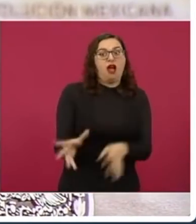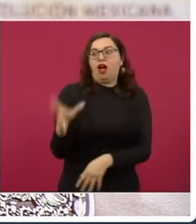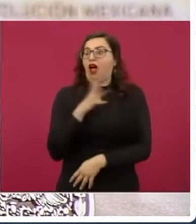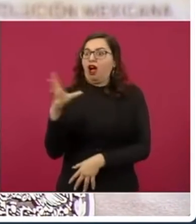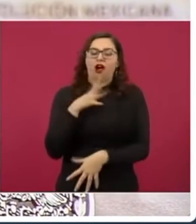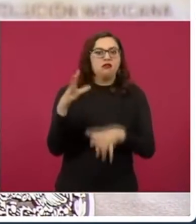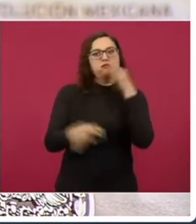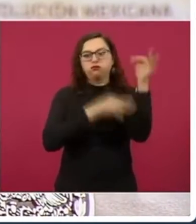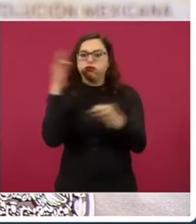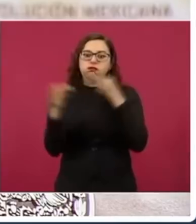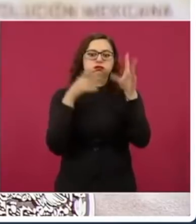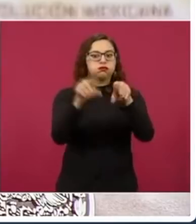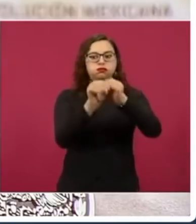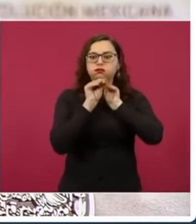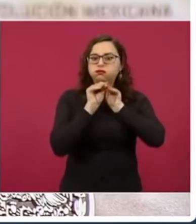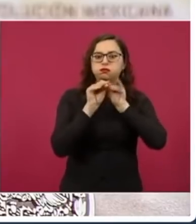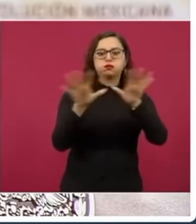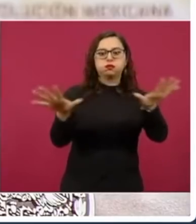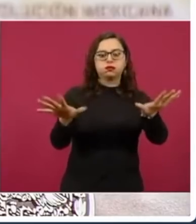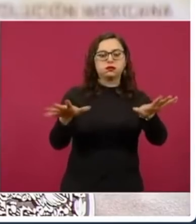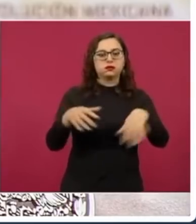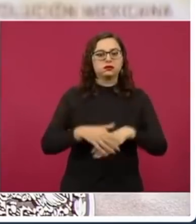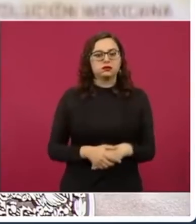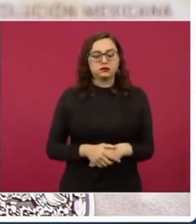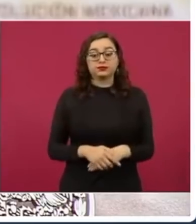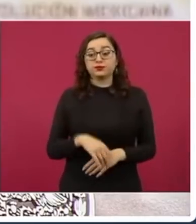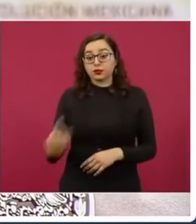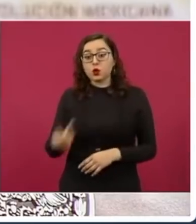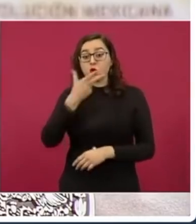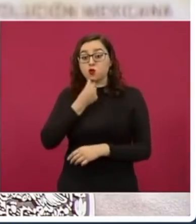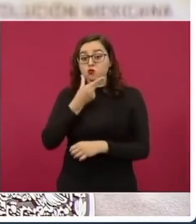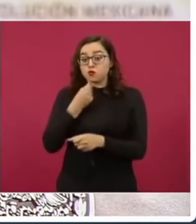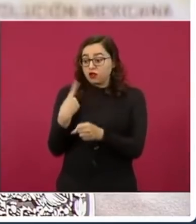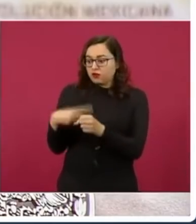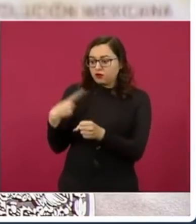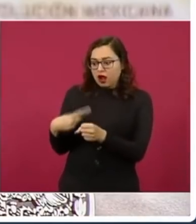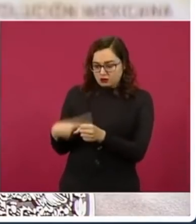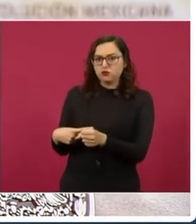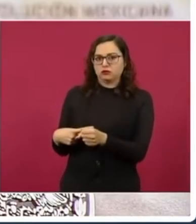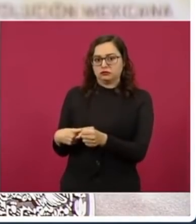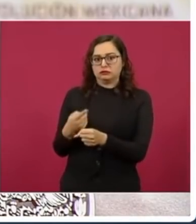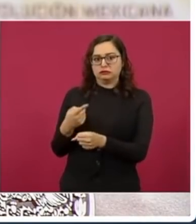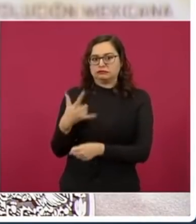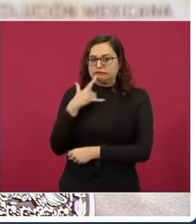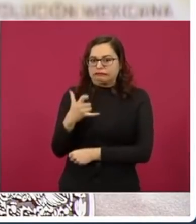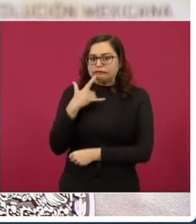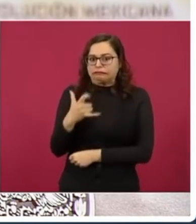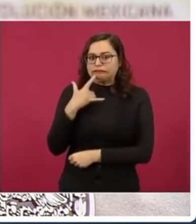El señor estaba enfermo y se defendió y